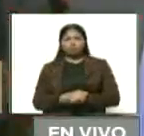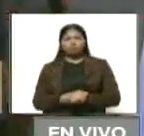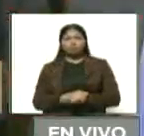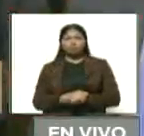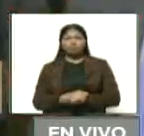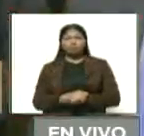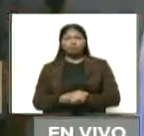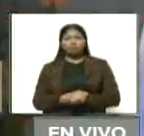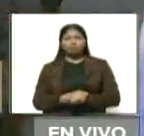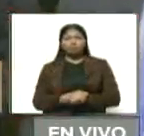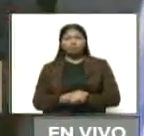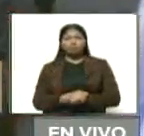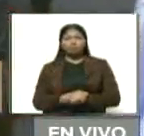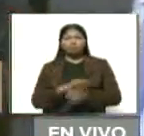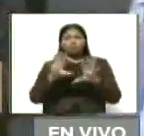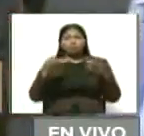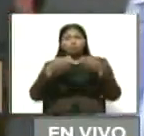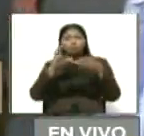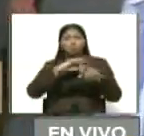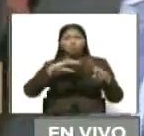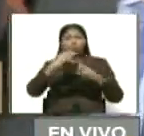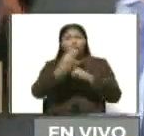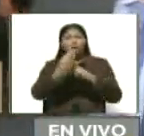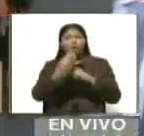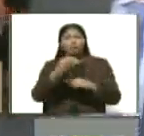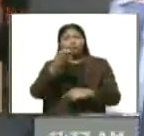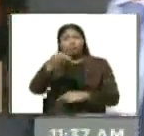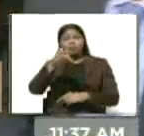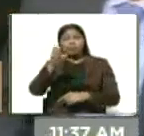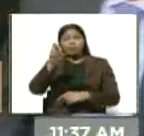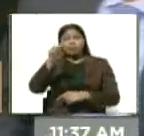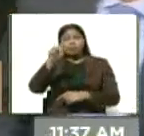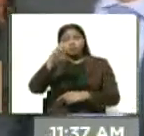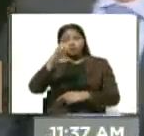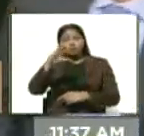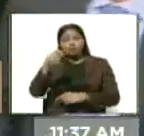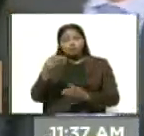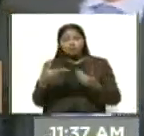clase, al grupo cultural Herencia.